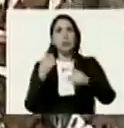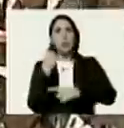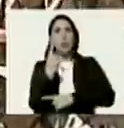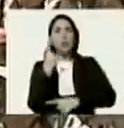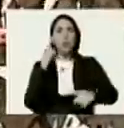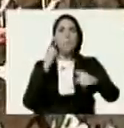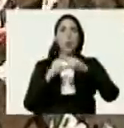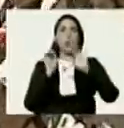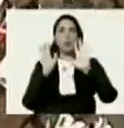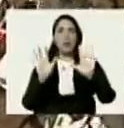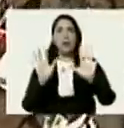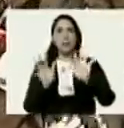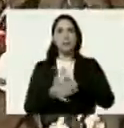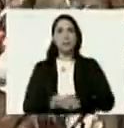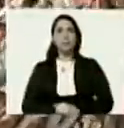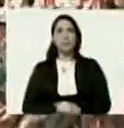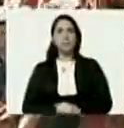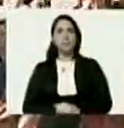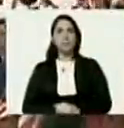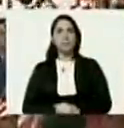1 por 10 por 10.